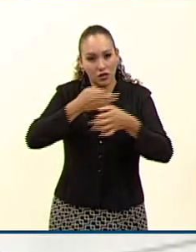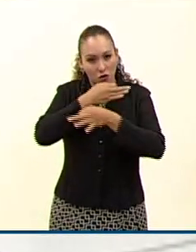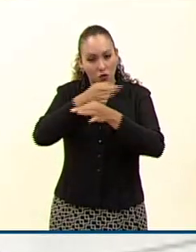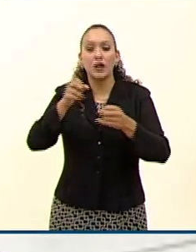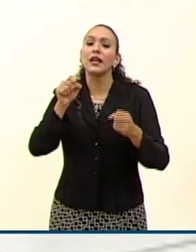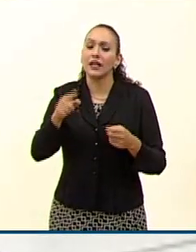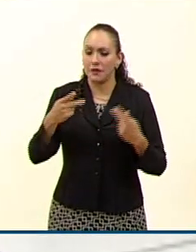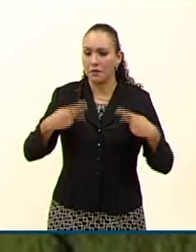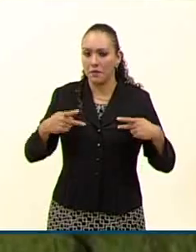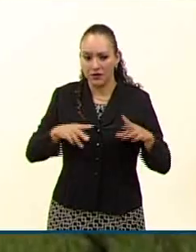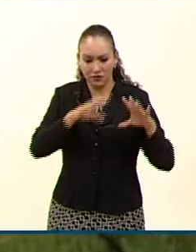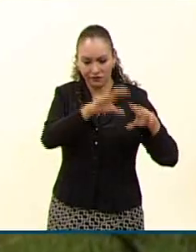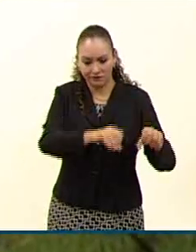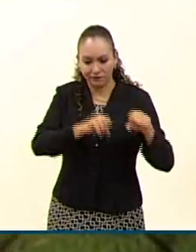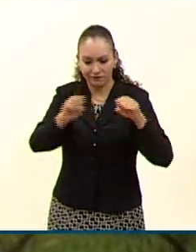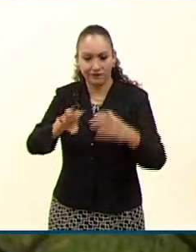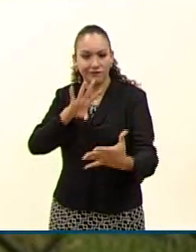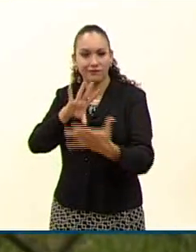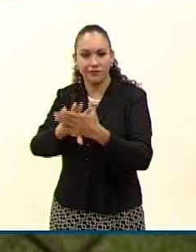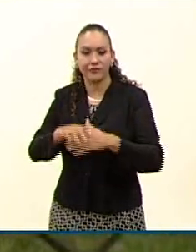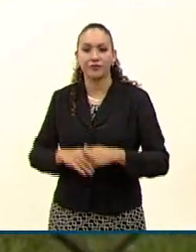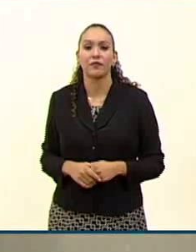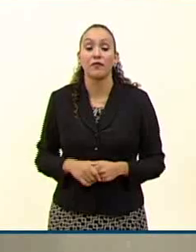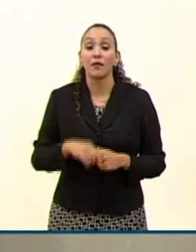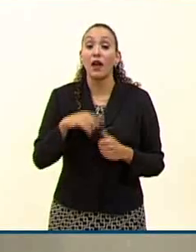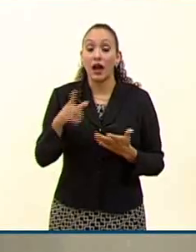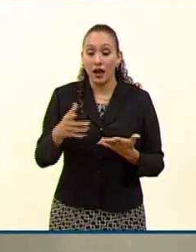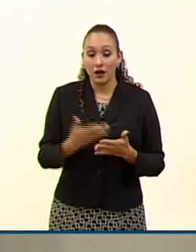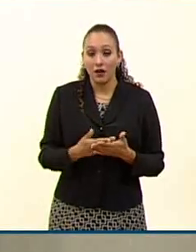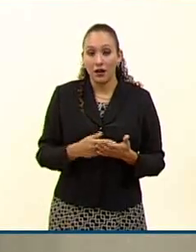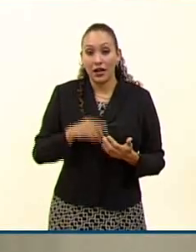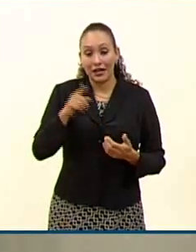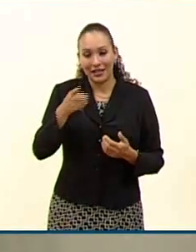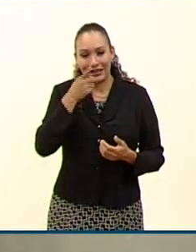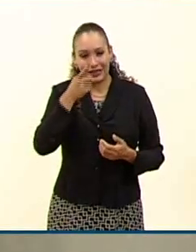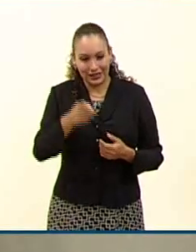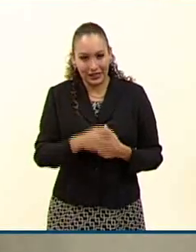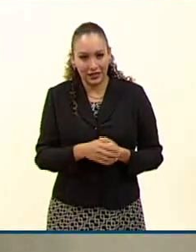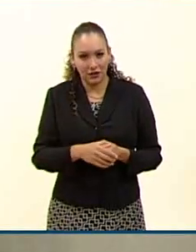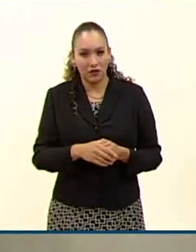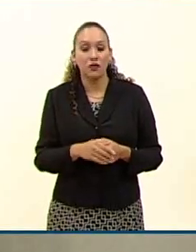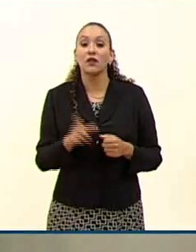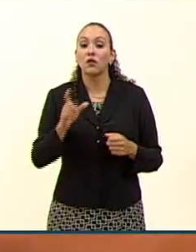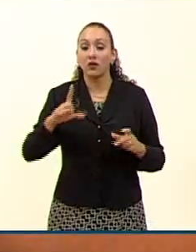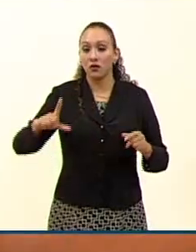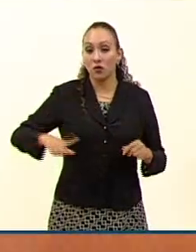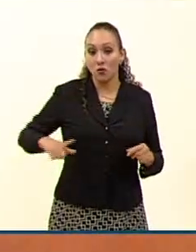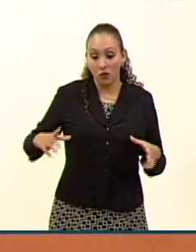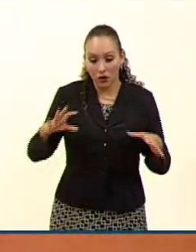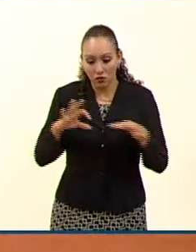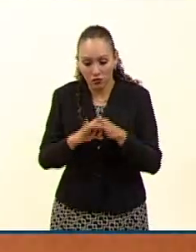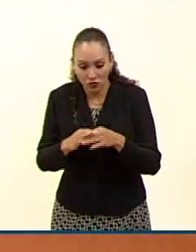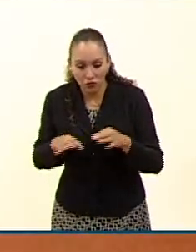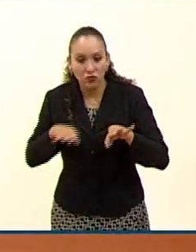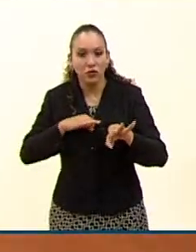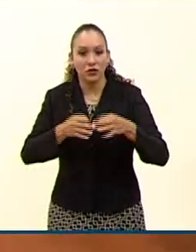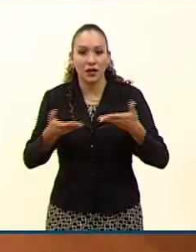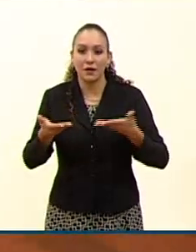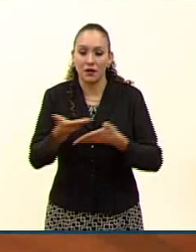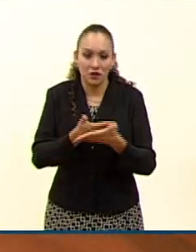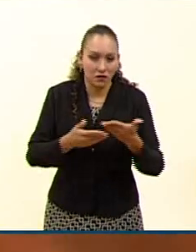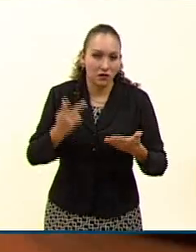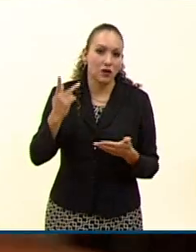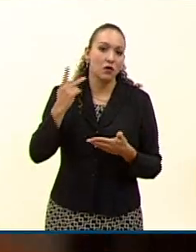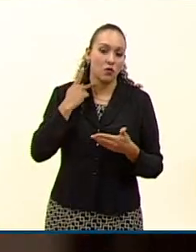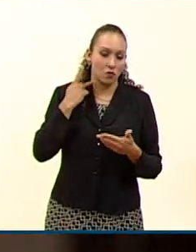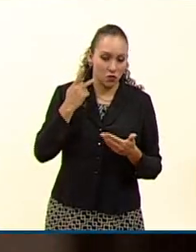víctimas. En respuesta, el Centro Miguel Agustín Pro Juárez aseguró que el respaldo de todos los gobiernos estatales de todos los partidos a la